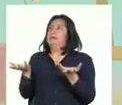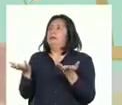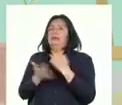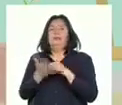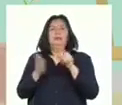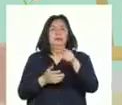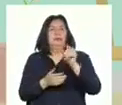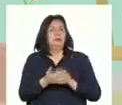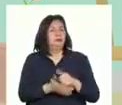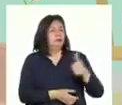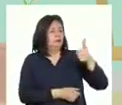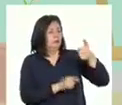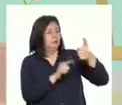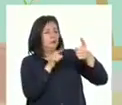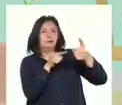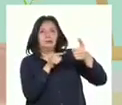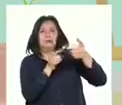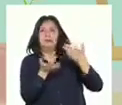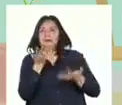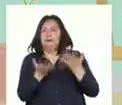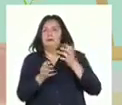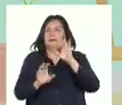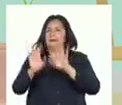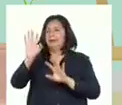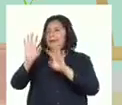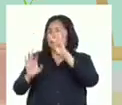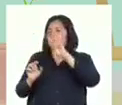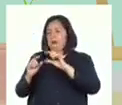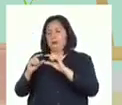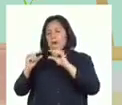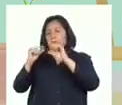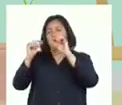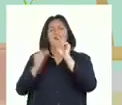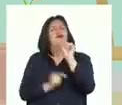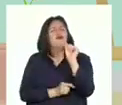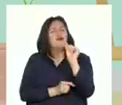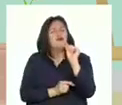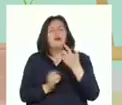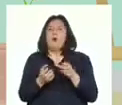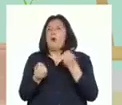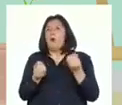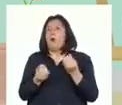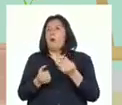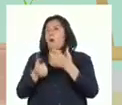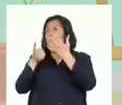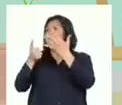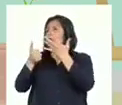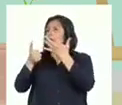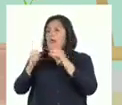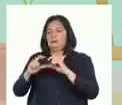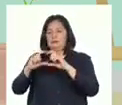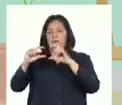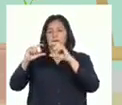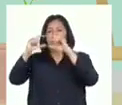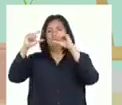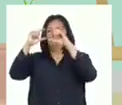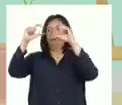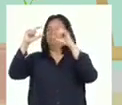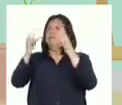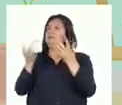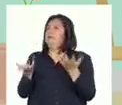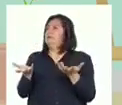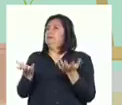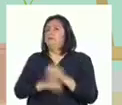Así, un lapicero podría medir 14 cuadraditos si son chiquitos o solo 6 cuadraditos si es que